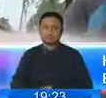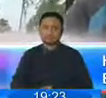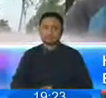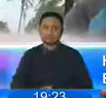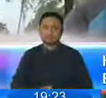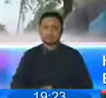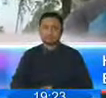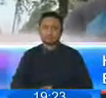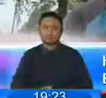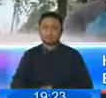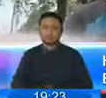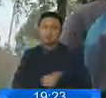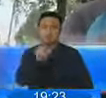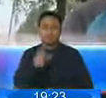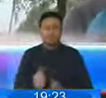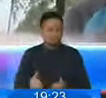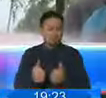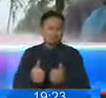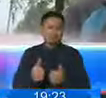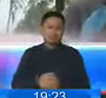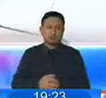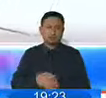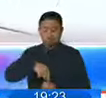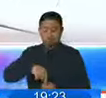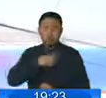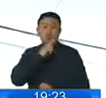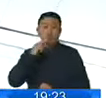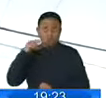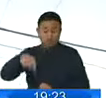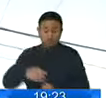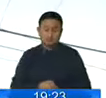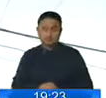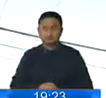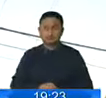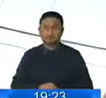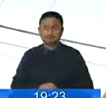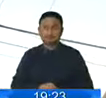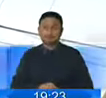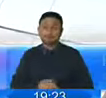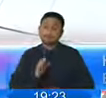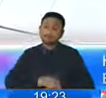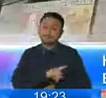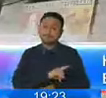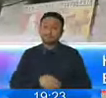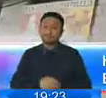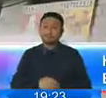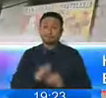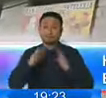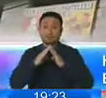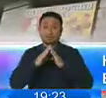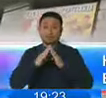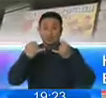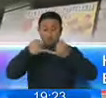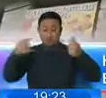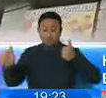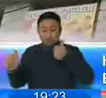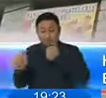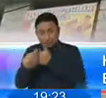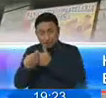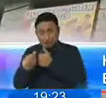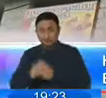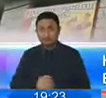amigo, súper buena persona, tenía un asadero aquí. Una vez más, la cercanía de los cables de energía eléctrica dejan dolor y luto.